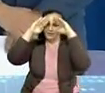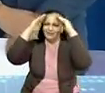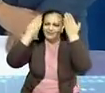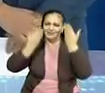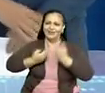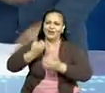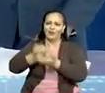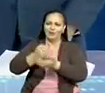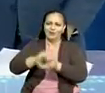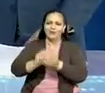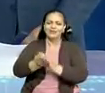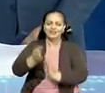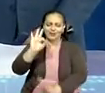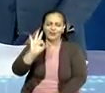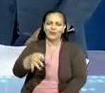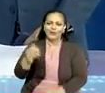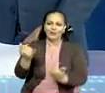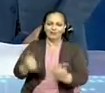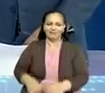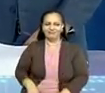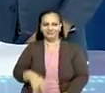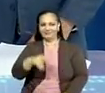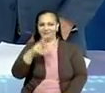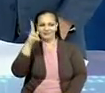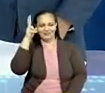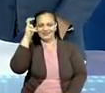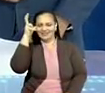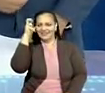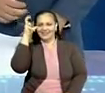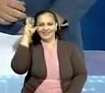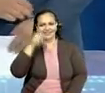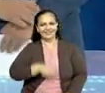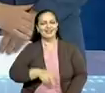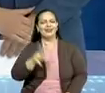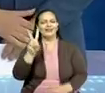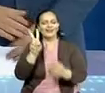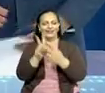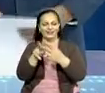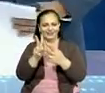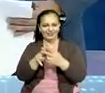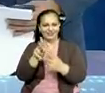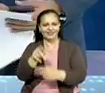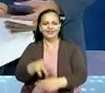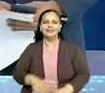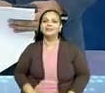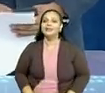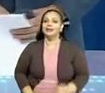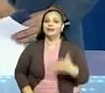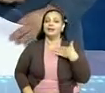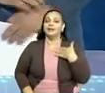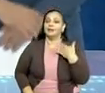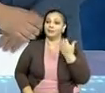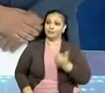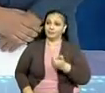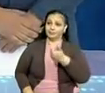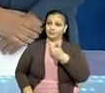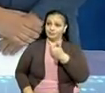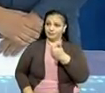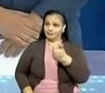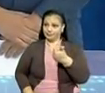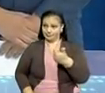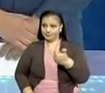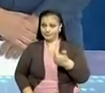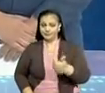rajar. Hoy día se va a rajar. Pero bien, Huguito, bueno, ¿cómo está? ¿Cómo amaneció? Oiga, gracias ¿qué a Dios. Bien, con esto de